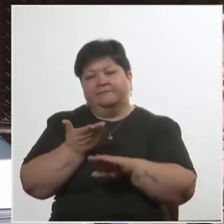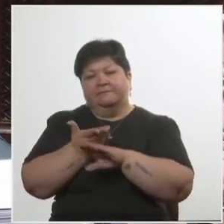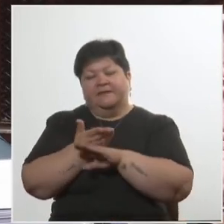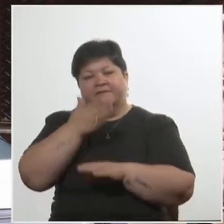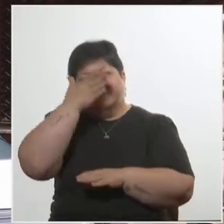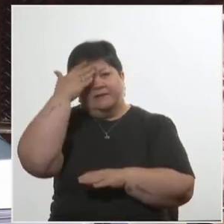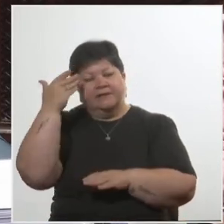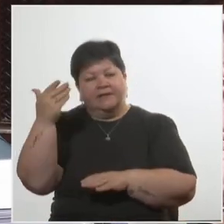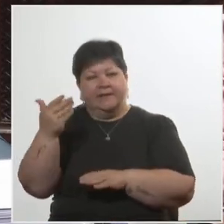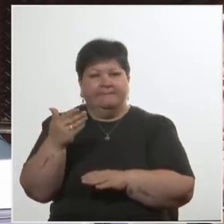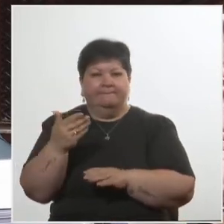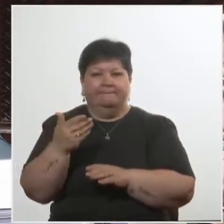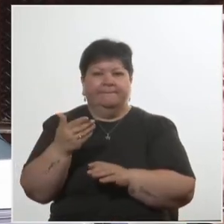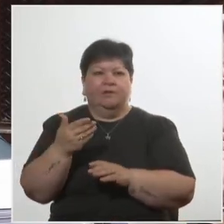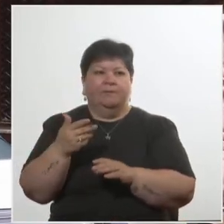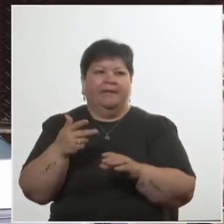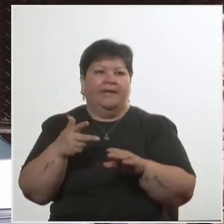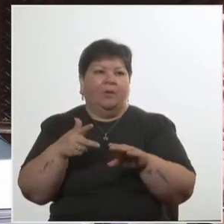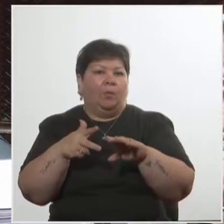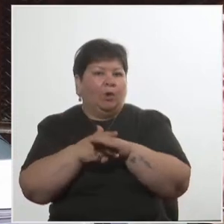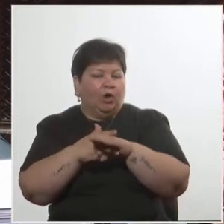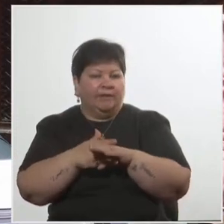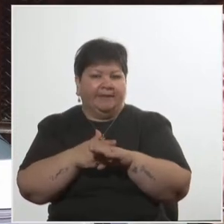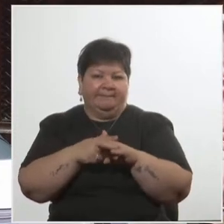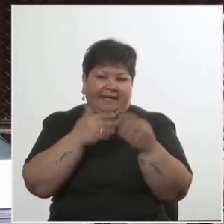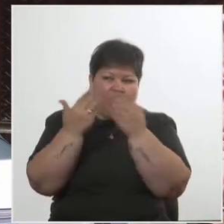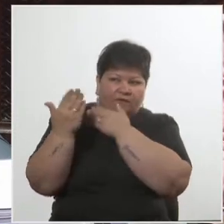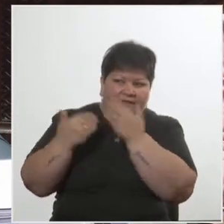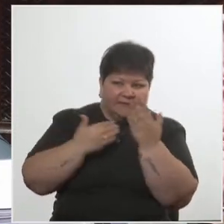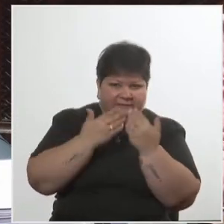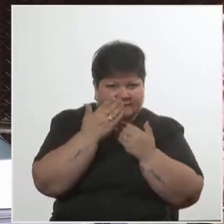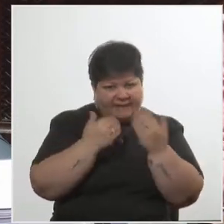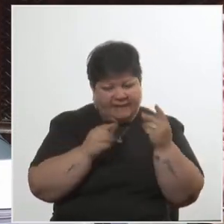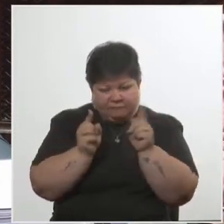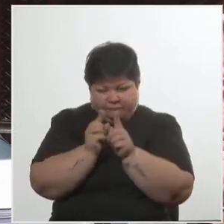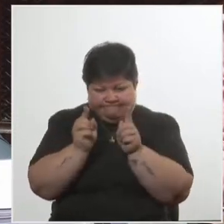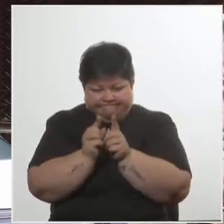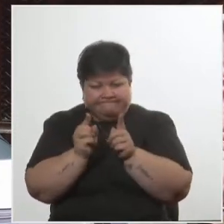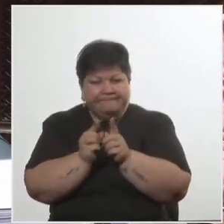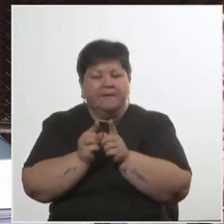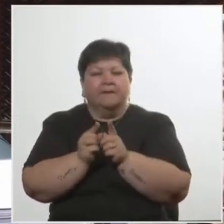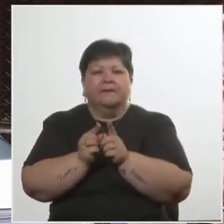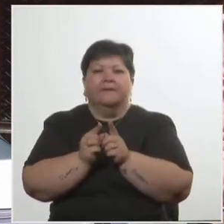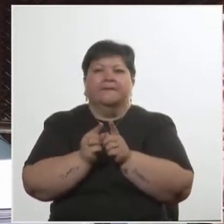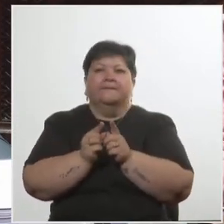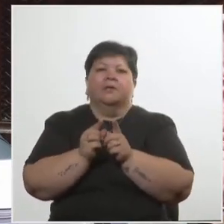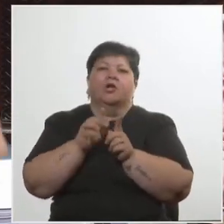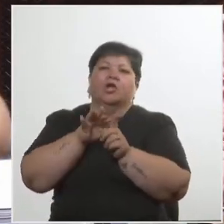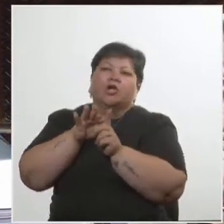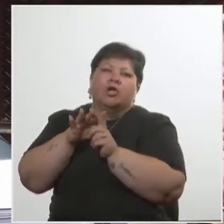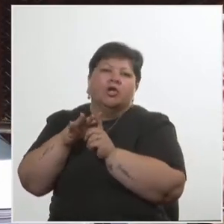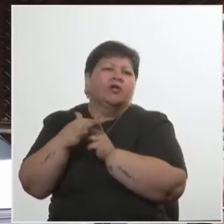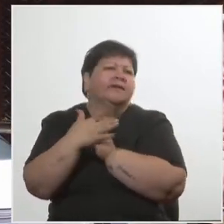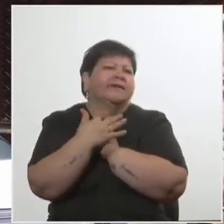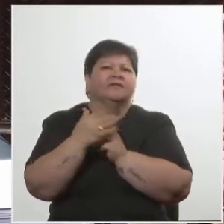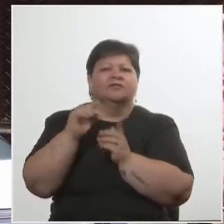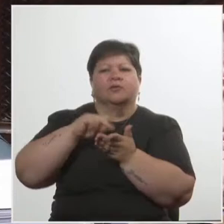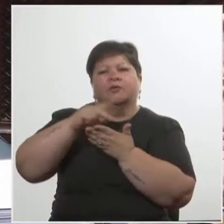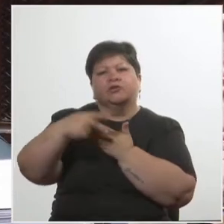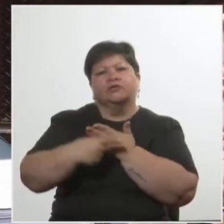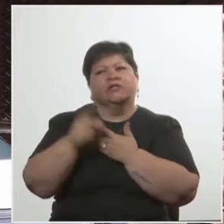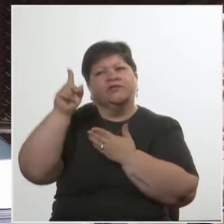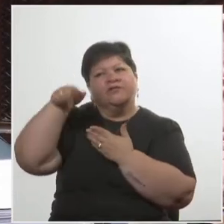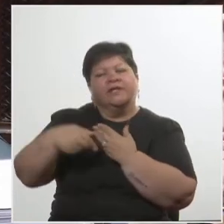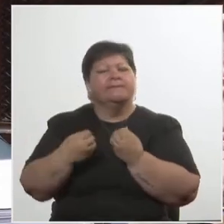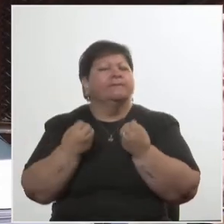para tener algunas conversaciones primero poner un poco de contexto creo que merece porque Porque así fueron